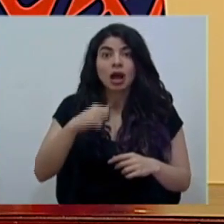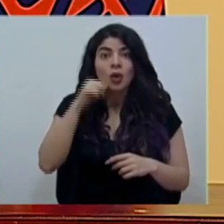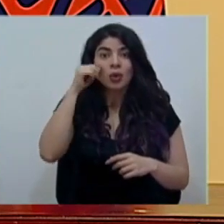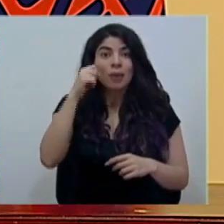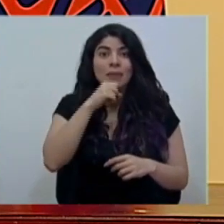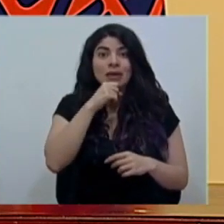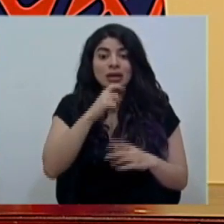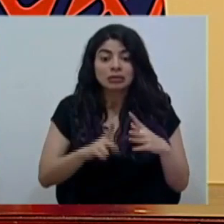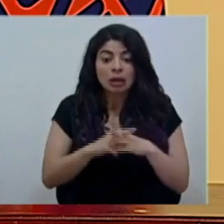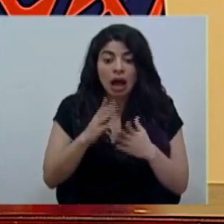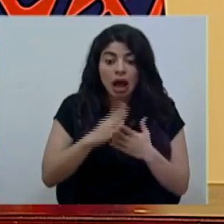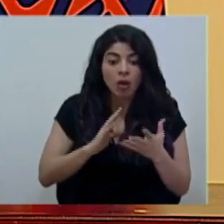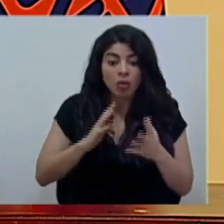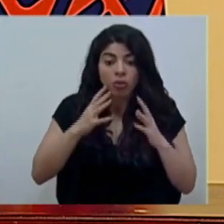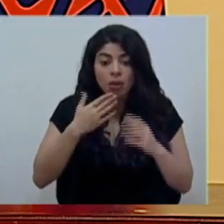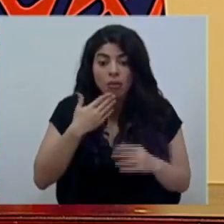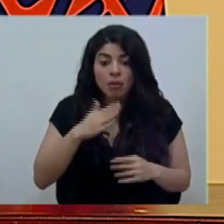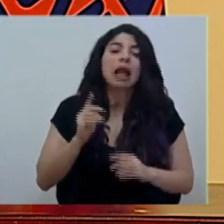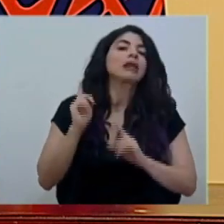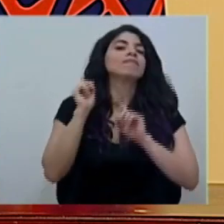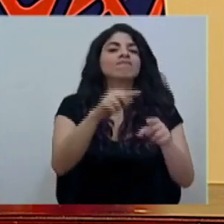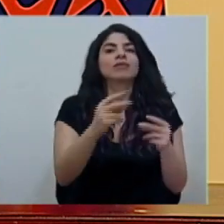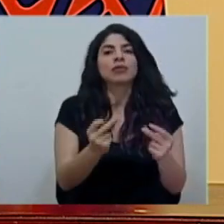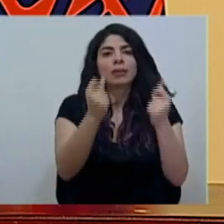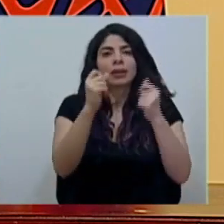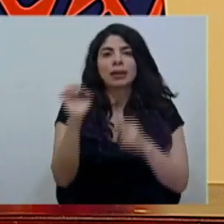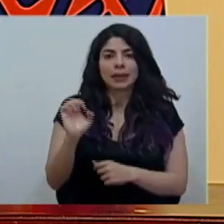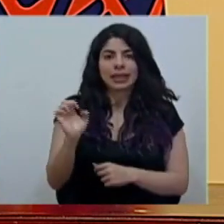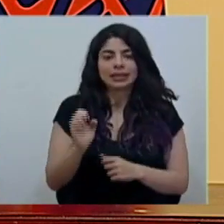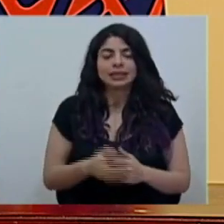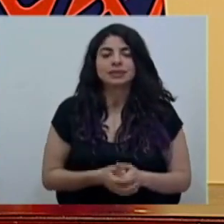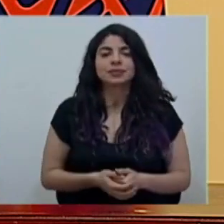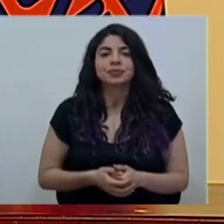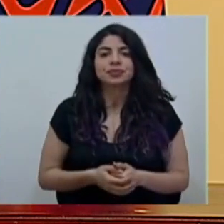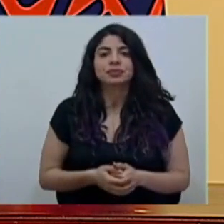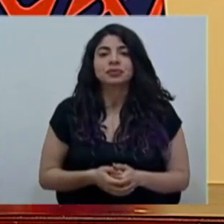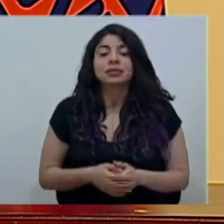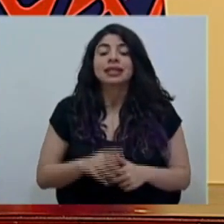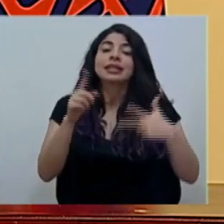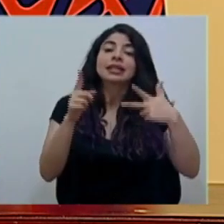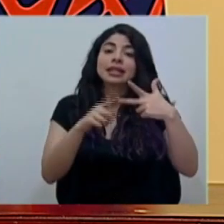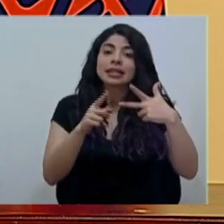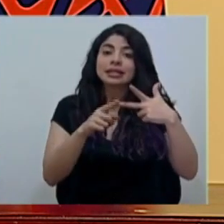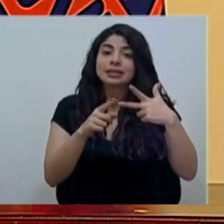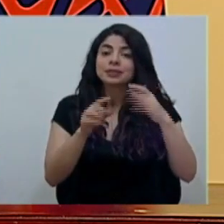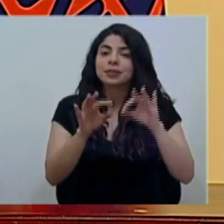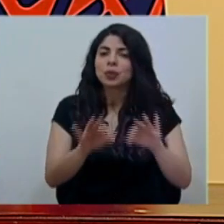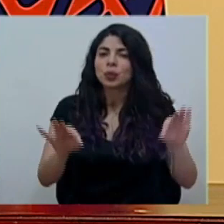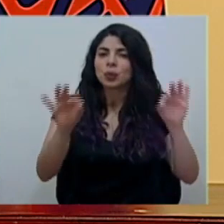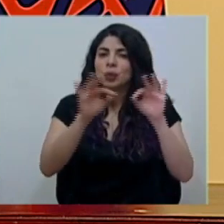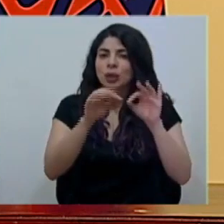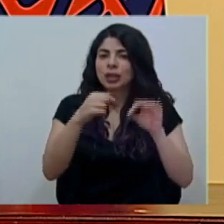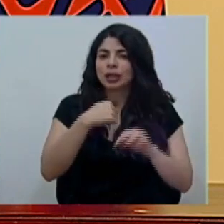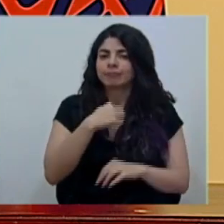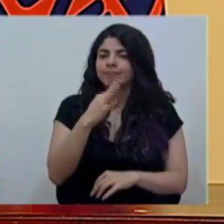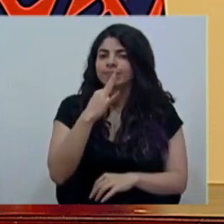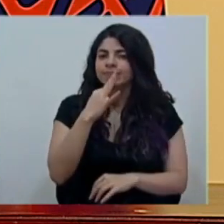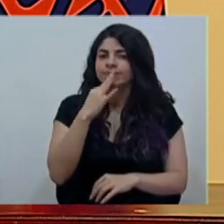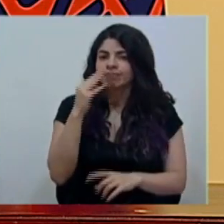acudamos oportunamente a los servicios de emergencia. Y como tercer punto importante de este mensaje